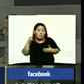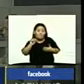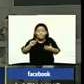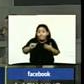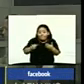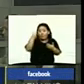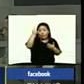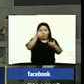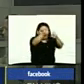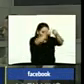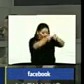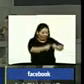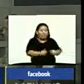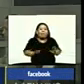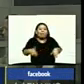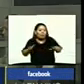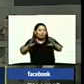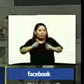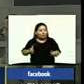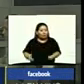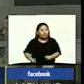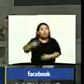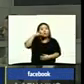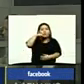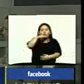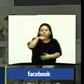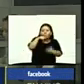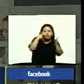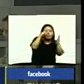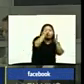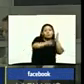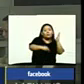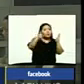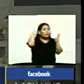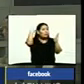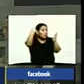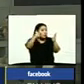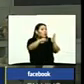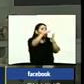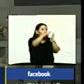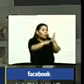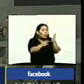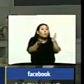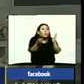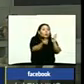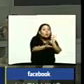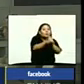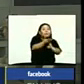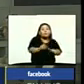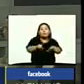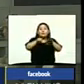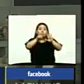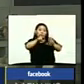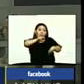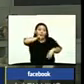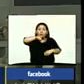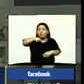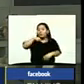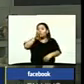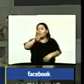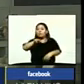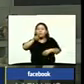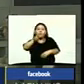del presidente Nayib Bukele. Un dato importante es de que este presupuesto asciende a 6 mil 426